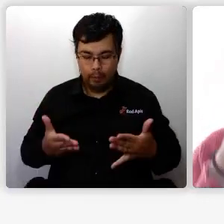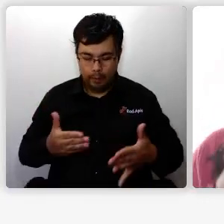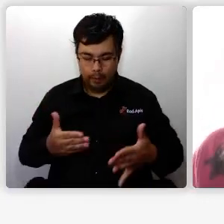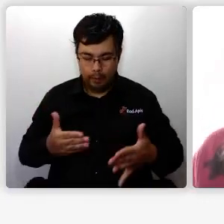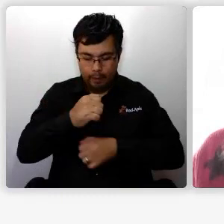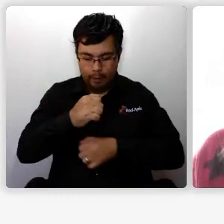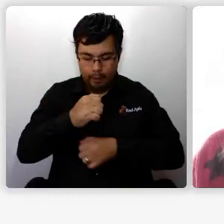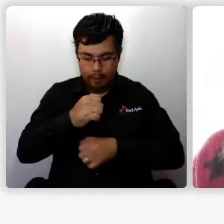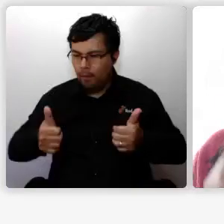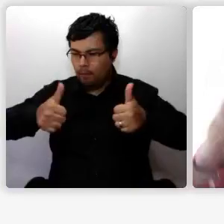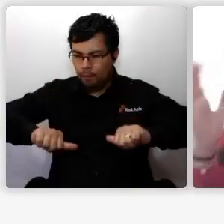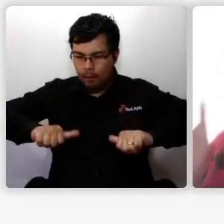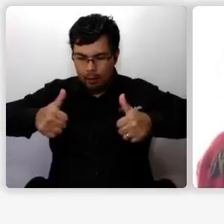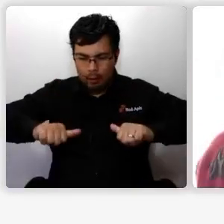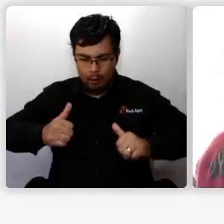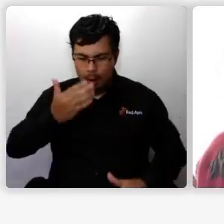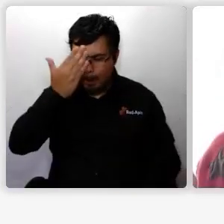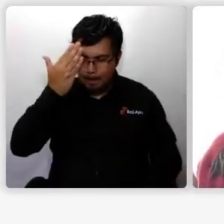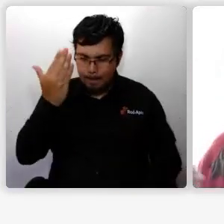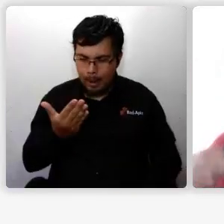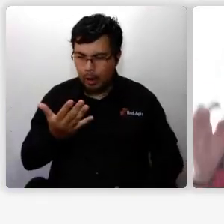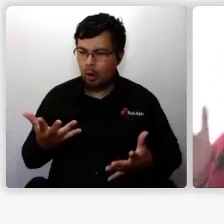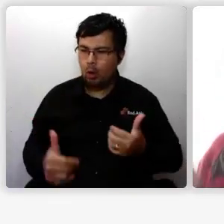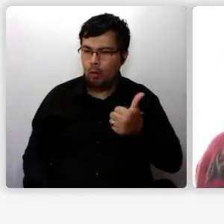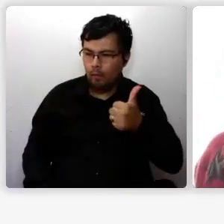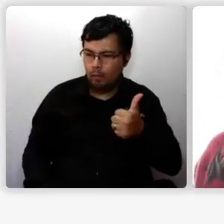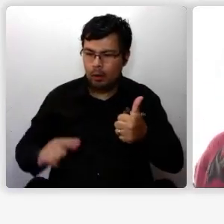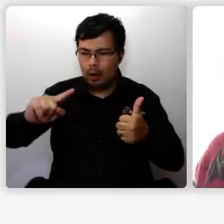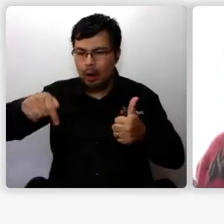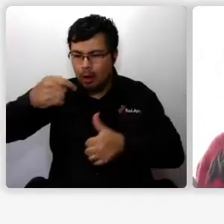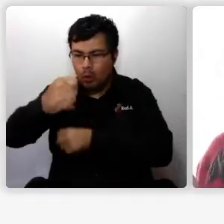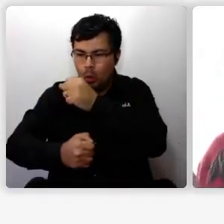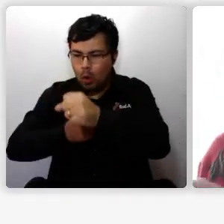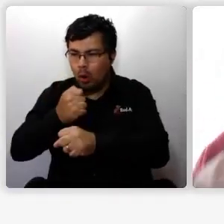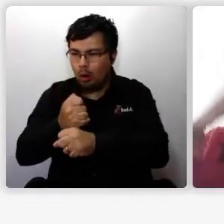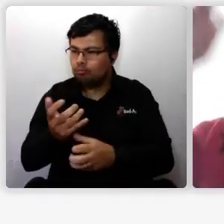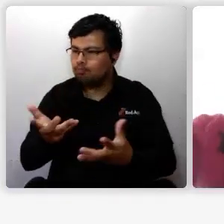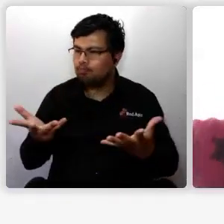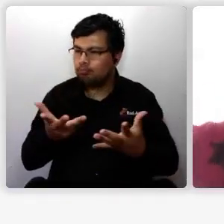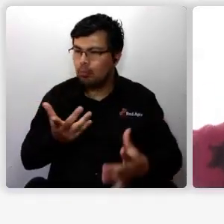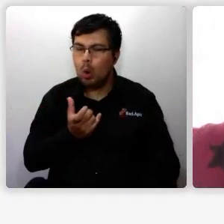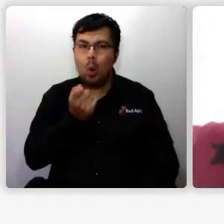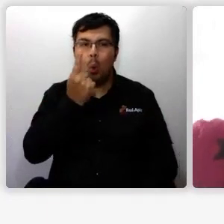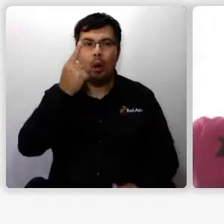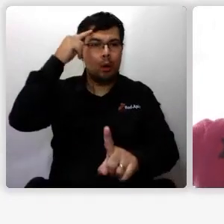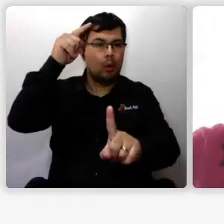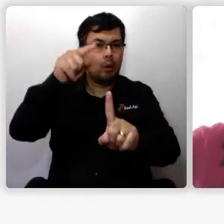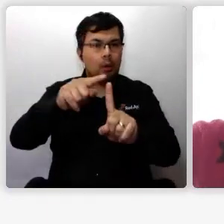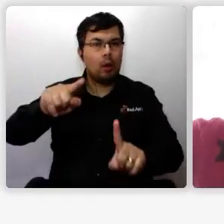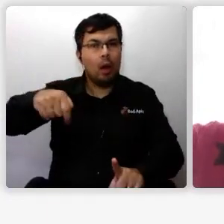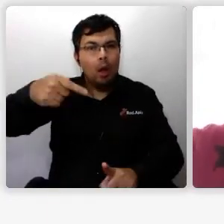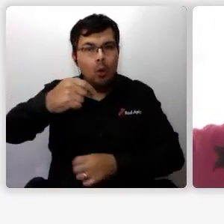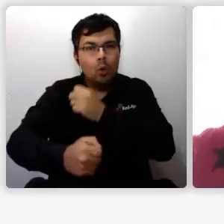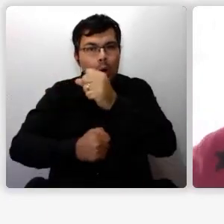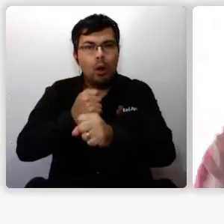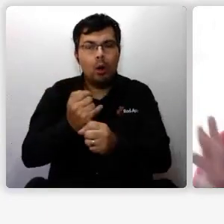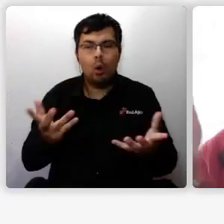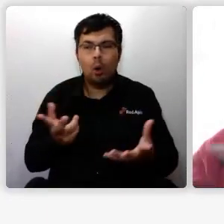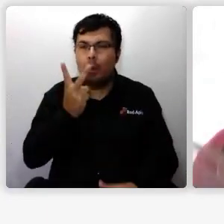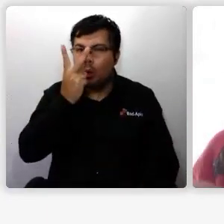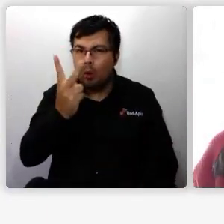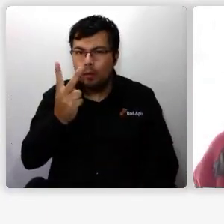bien, qué hicimos mal, qué es lo que vamos a hacer el próximo año, cuáles van a ser los objetivos del próximo año, cómo nos vemos en los próximos